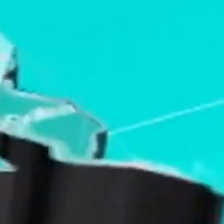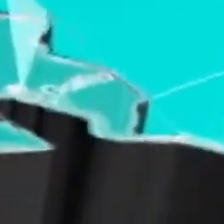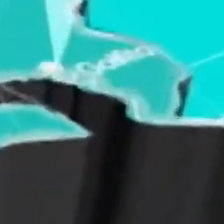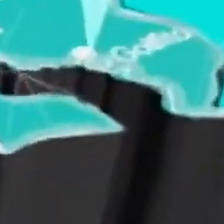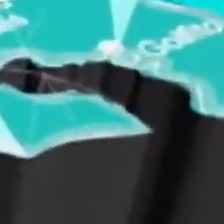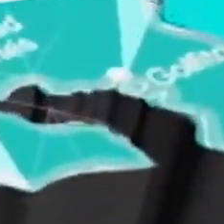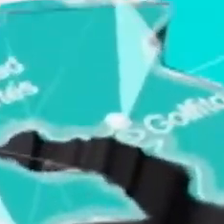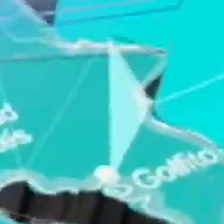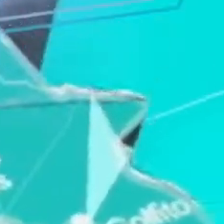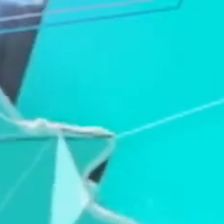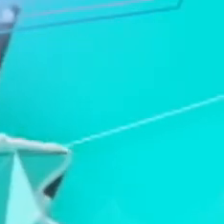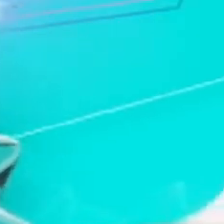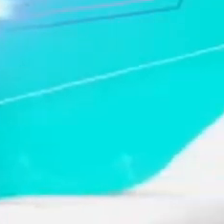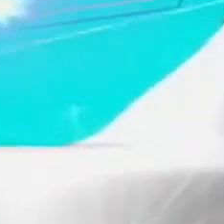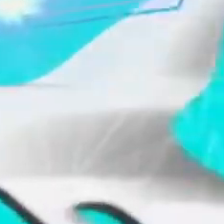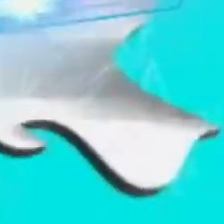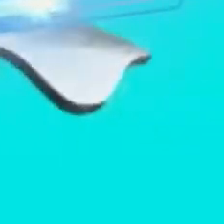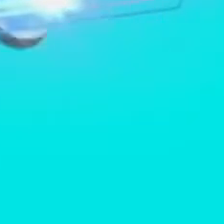Música